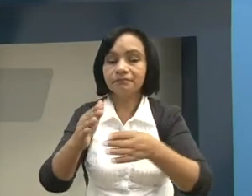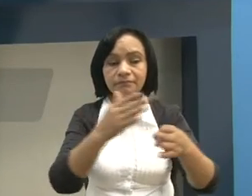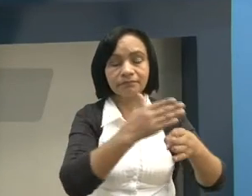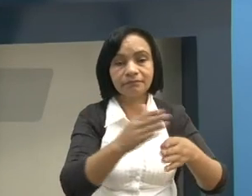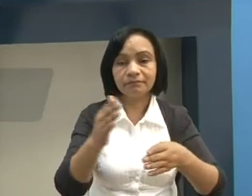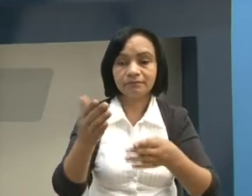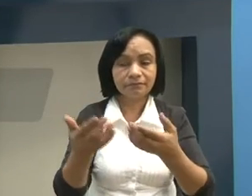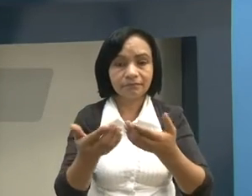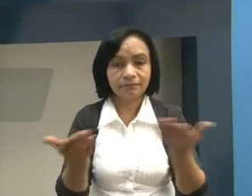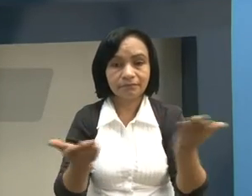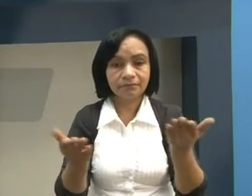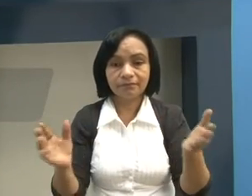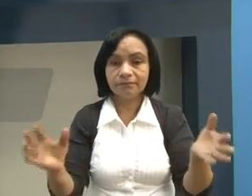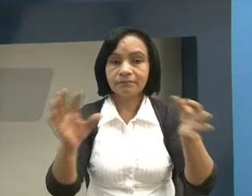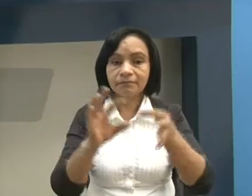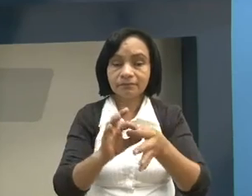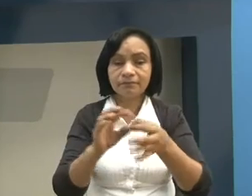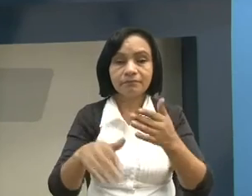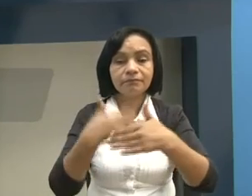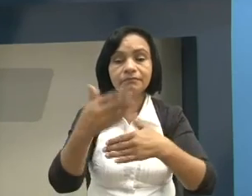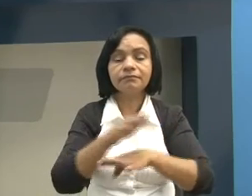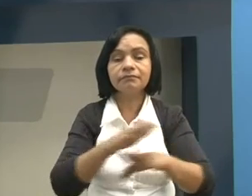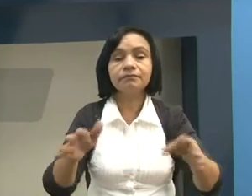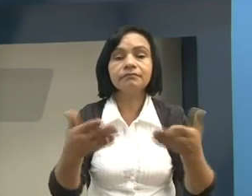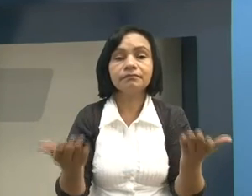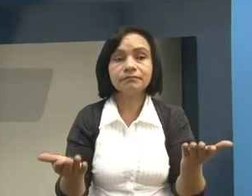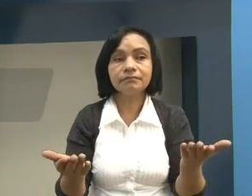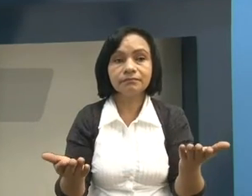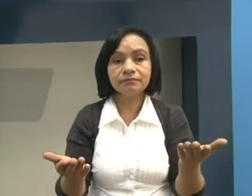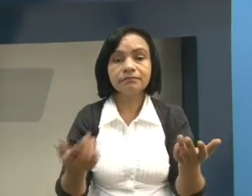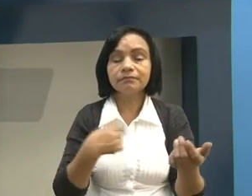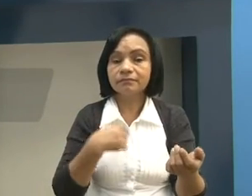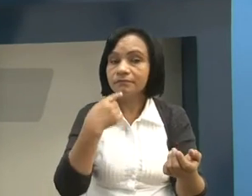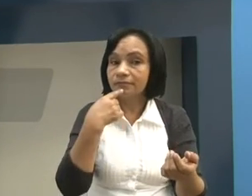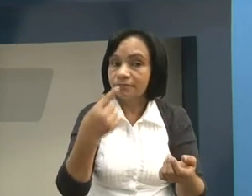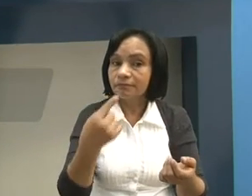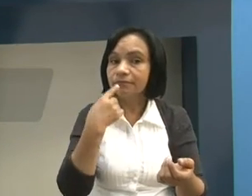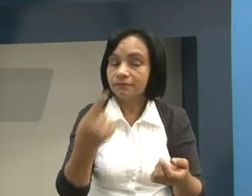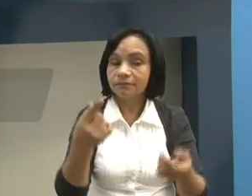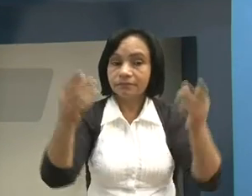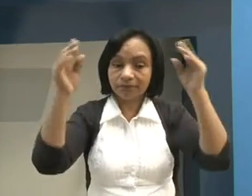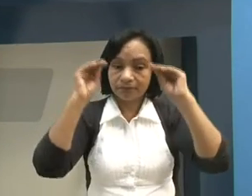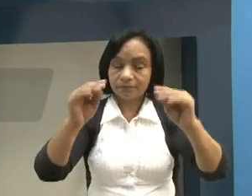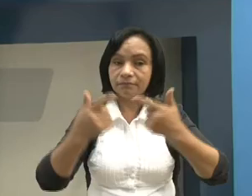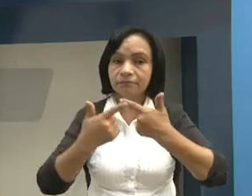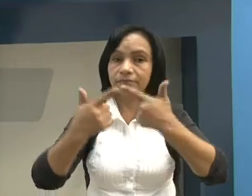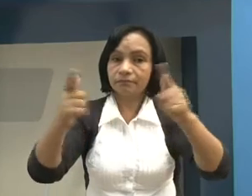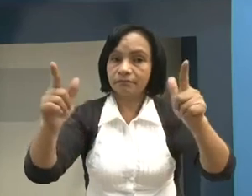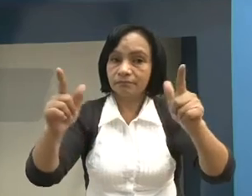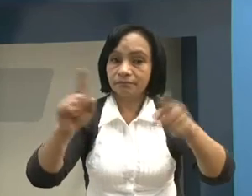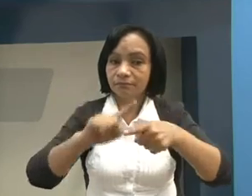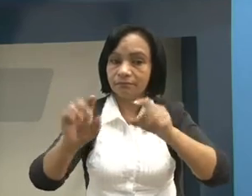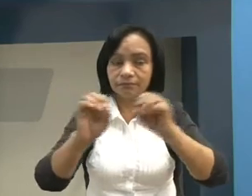pues. Entonces, porque al final de cuentas, yo siempre te he dicho que no existe educación gratis, que